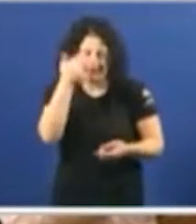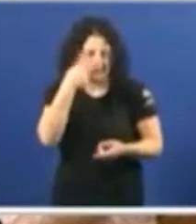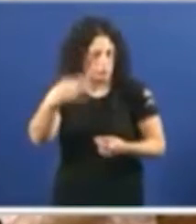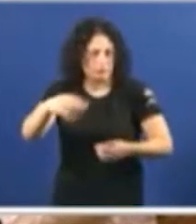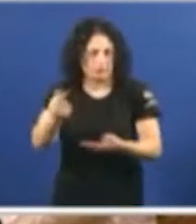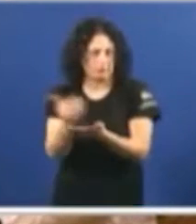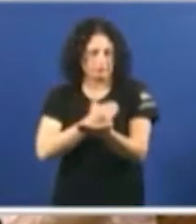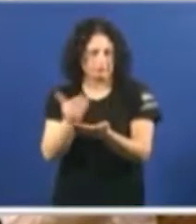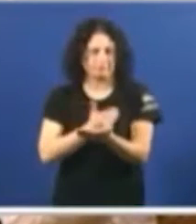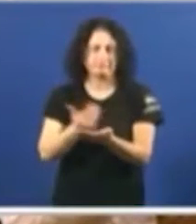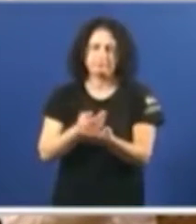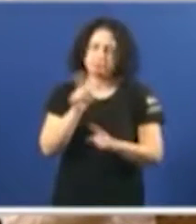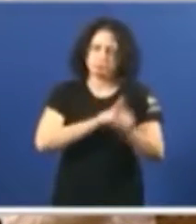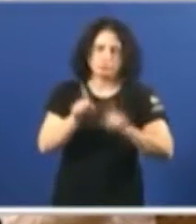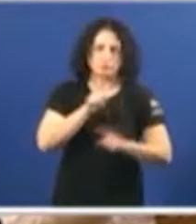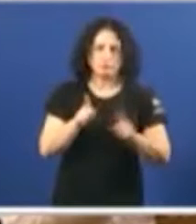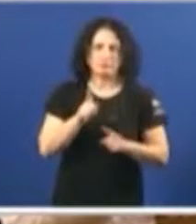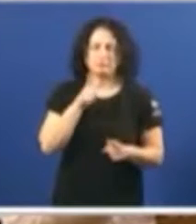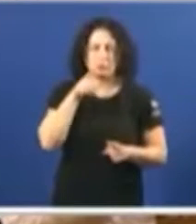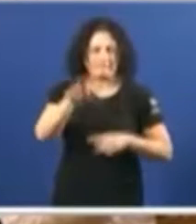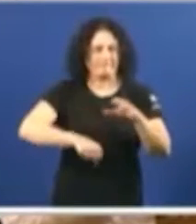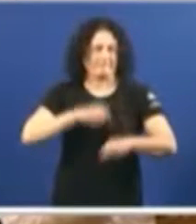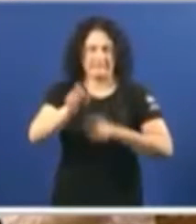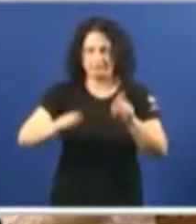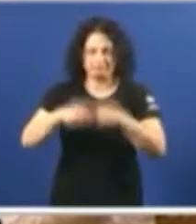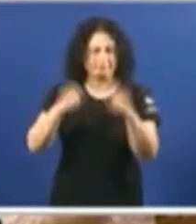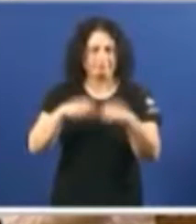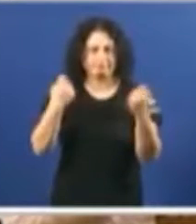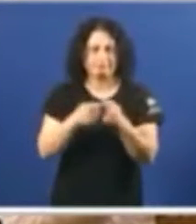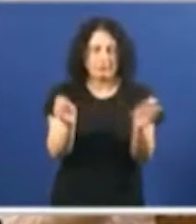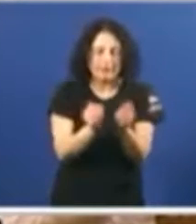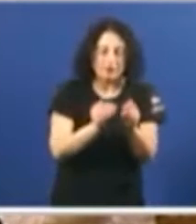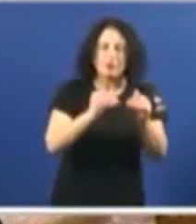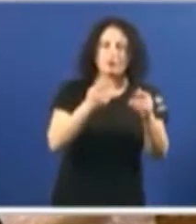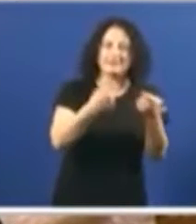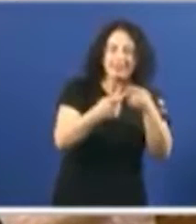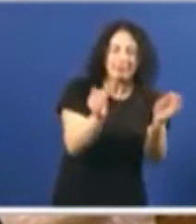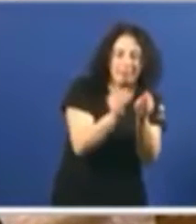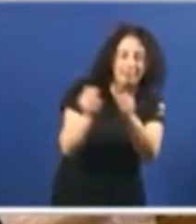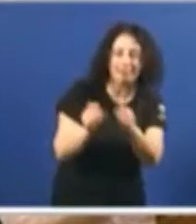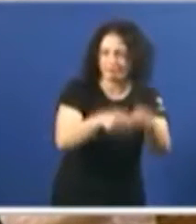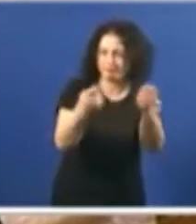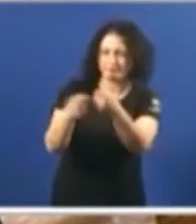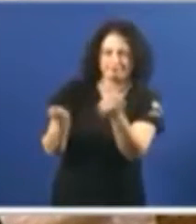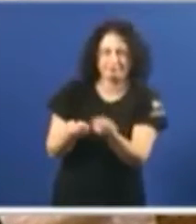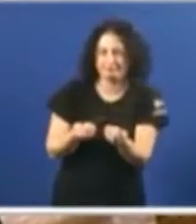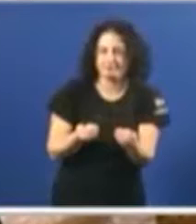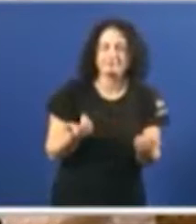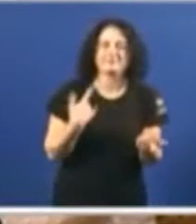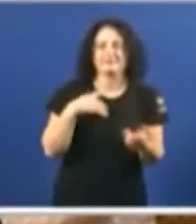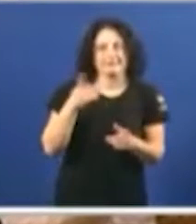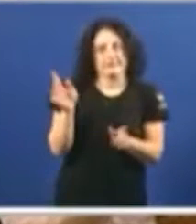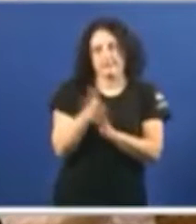do ecosistema comercial, xa que canibaliza e destrúe o pequeno comercio nos centros das cidades, con todas as